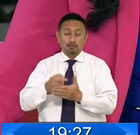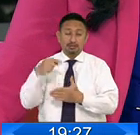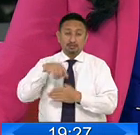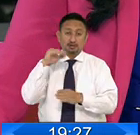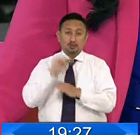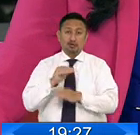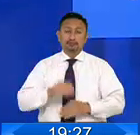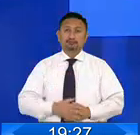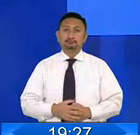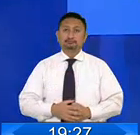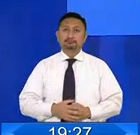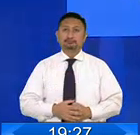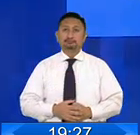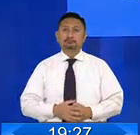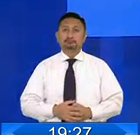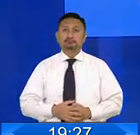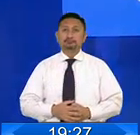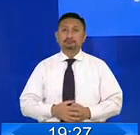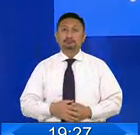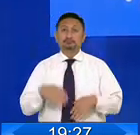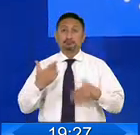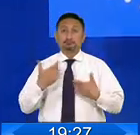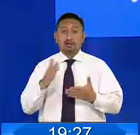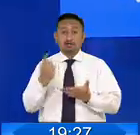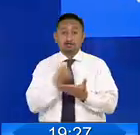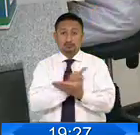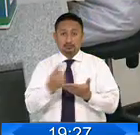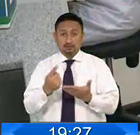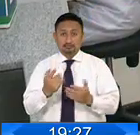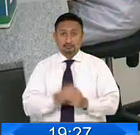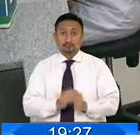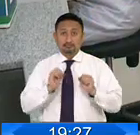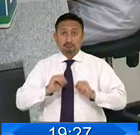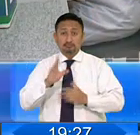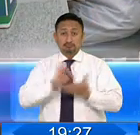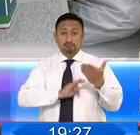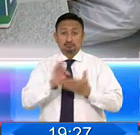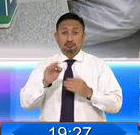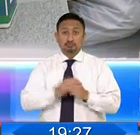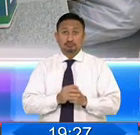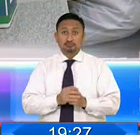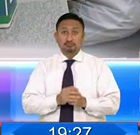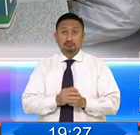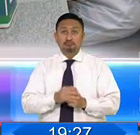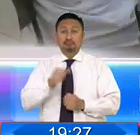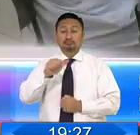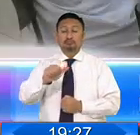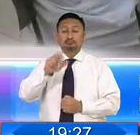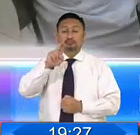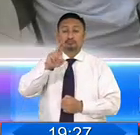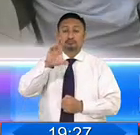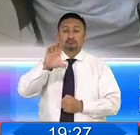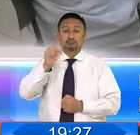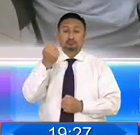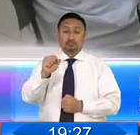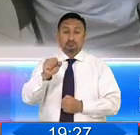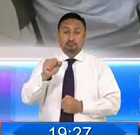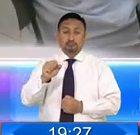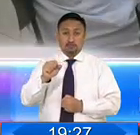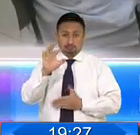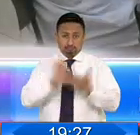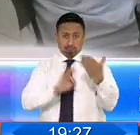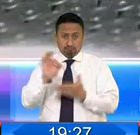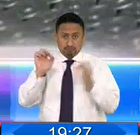país. Tras varias semanas de negociaciones y con la aprobación de la Agencia Nacional de Regulación, Control y Vigilancia